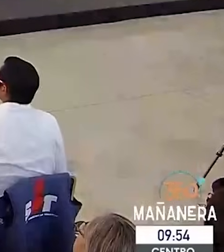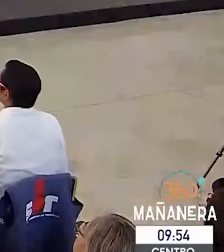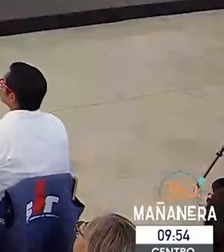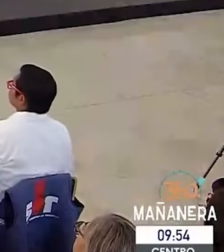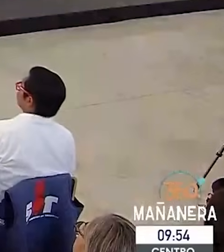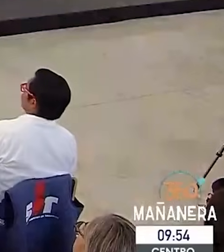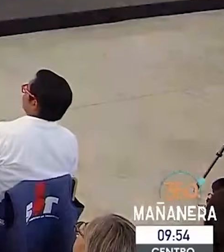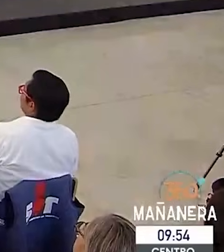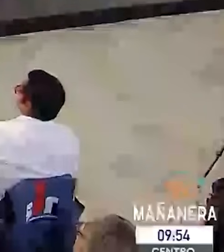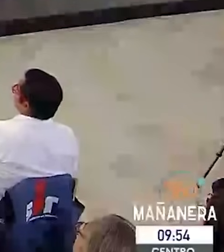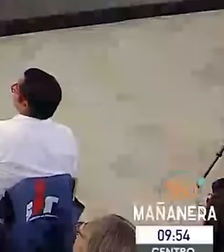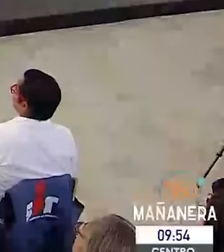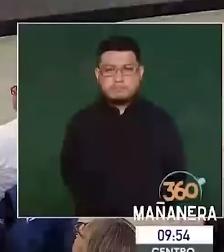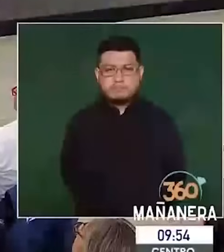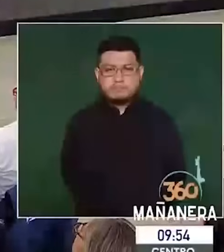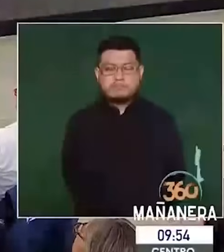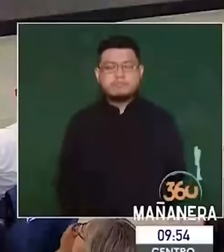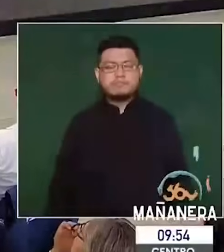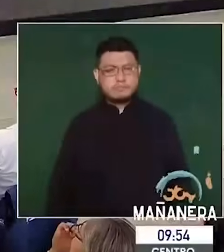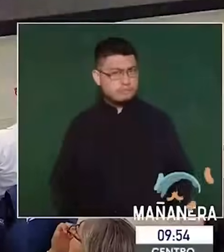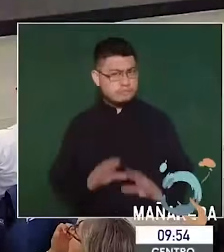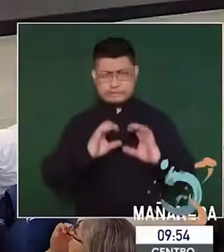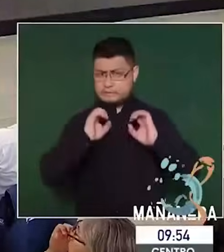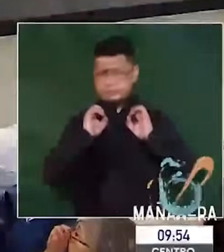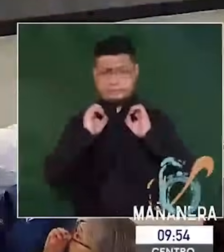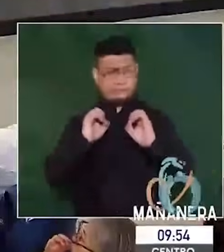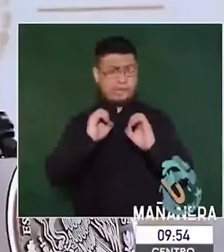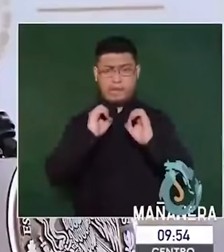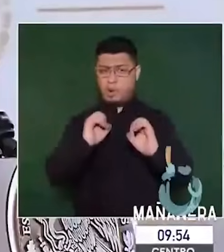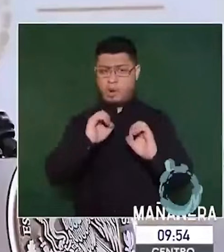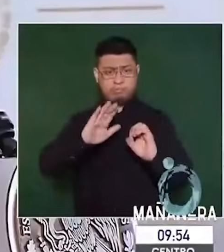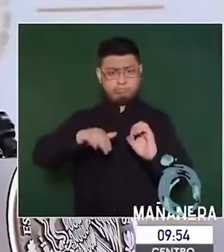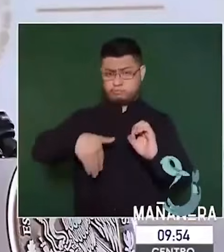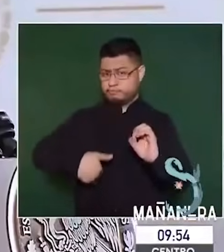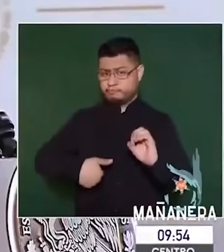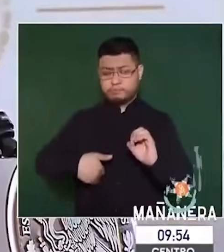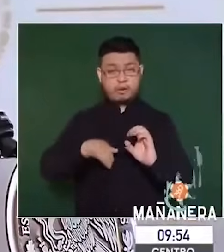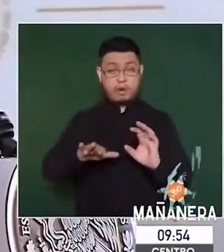importante. Tuvimos 0 accidentes con más de